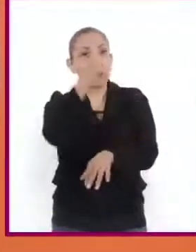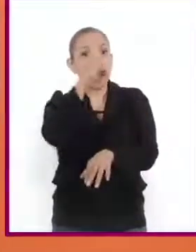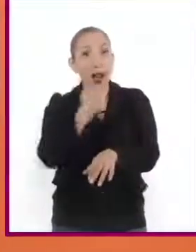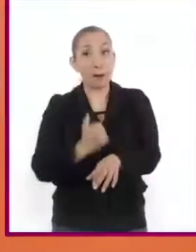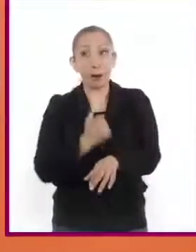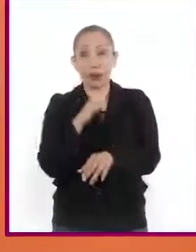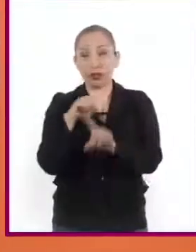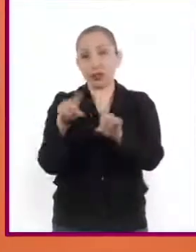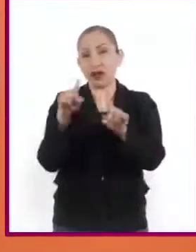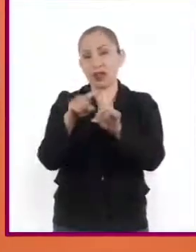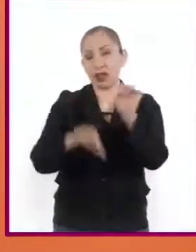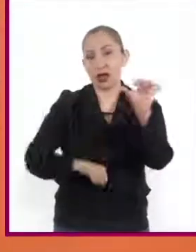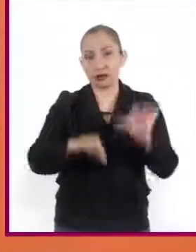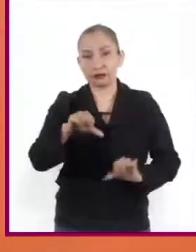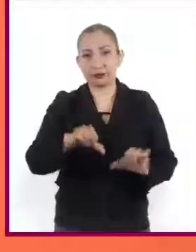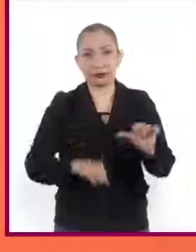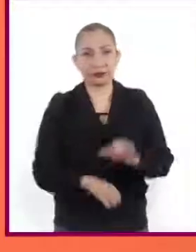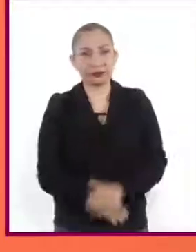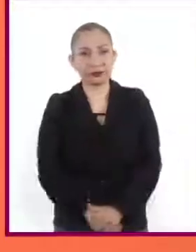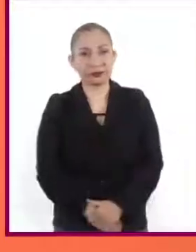aprovecharla en diferentes actividades.